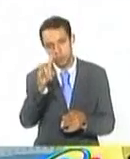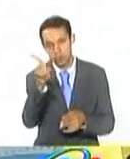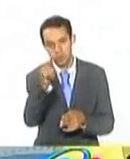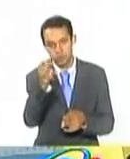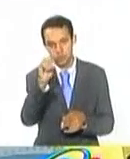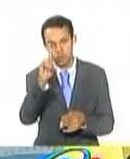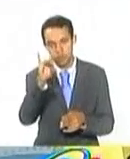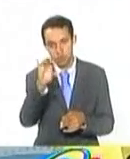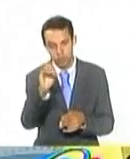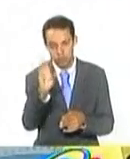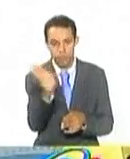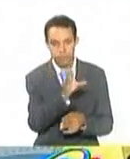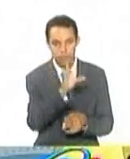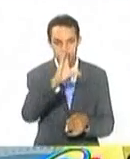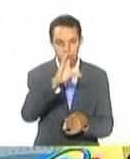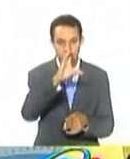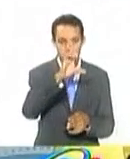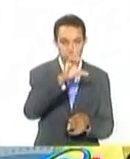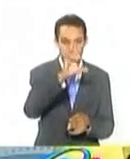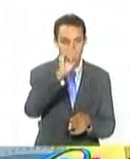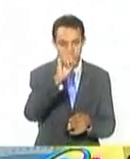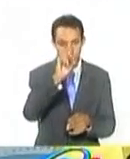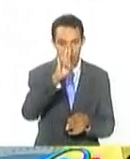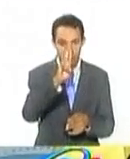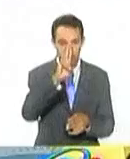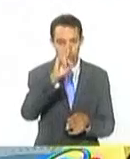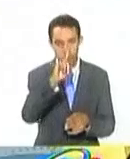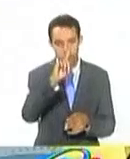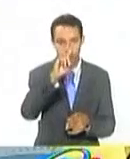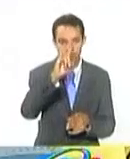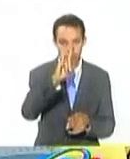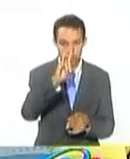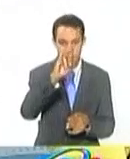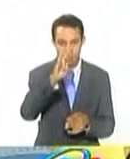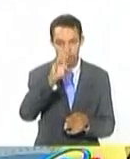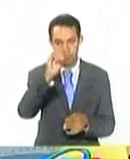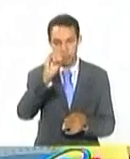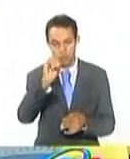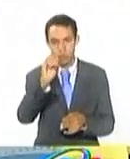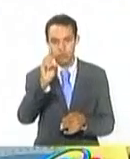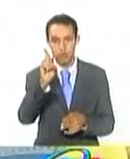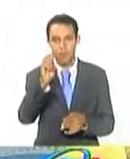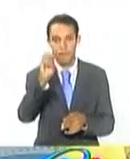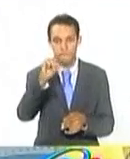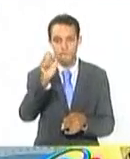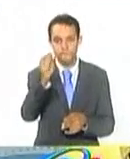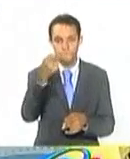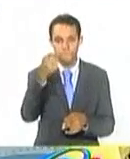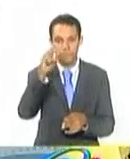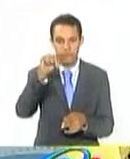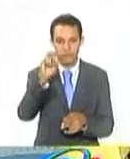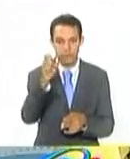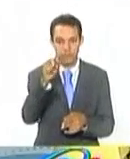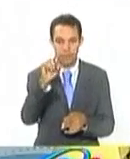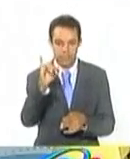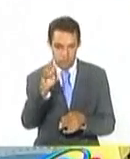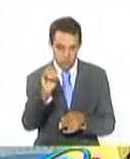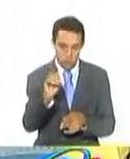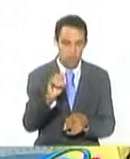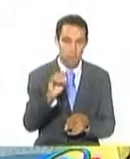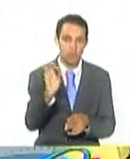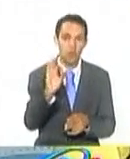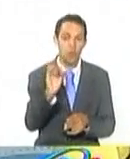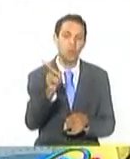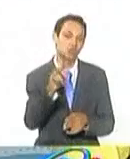qué es el cloruro de magnesio pues es cloruro de magnesio es es otra sal sino que esta sal tiene